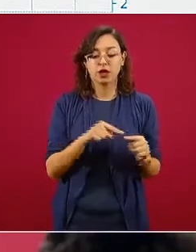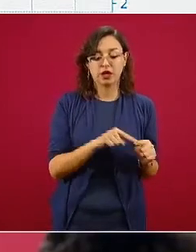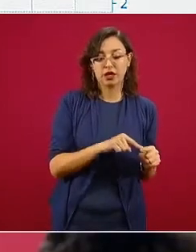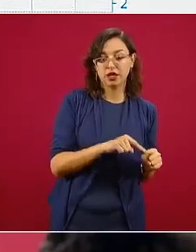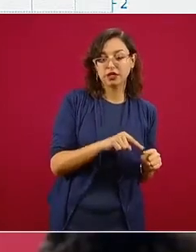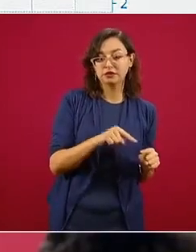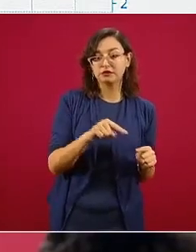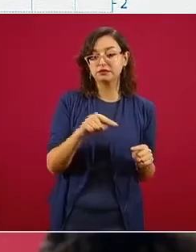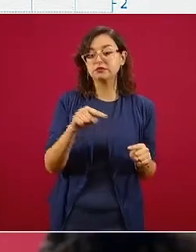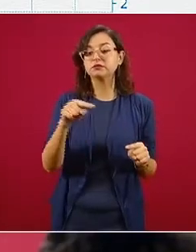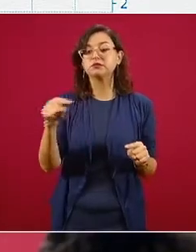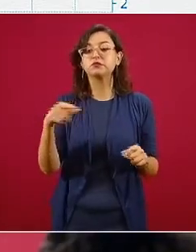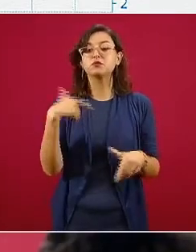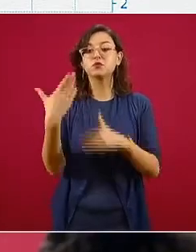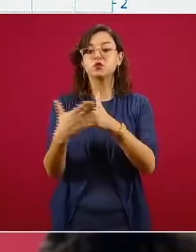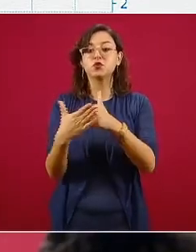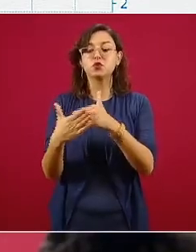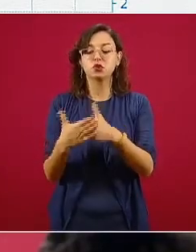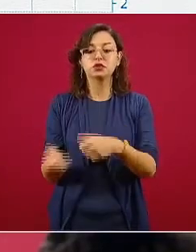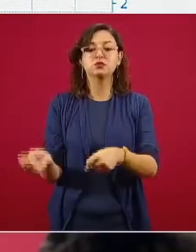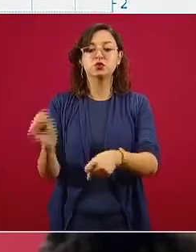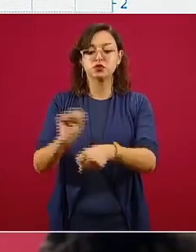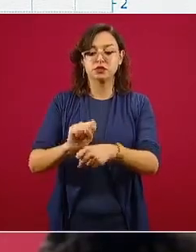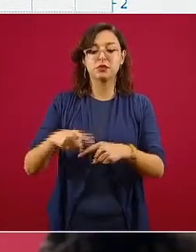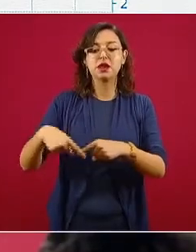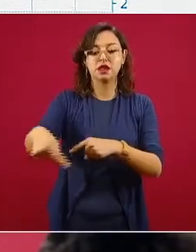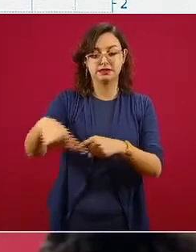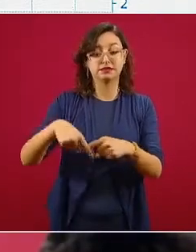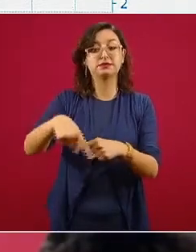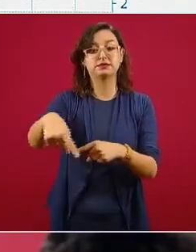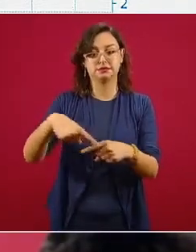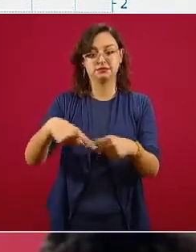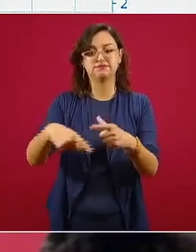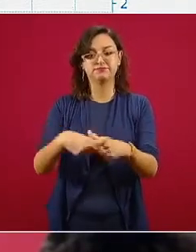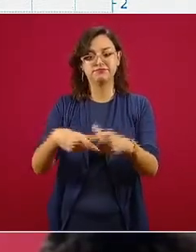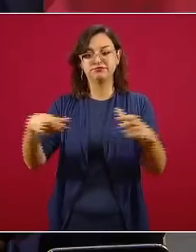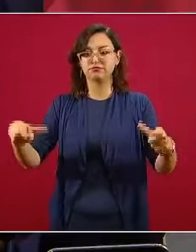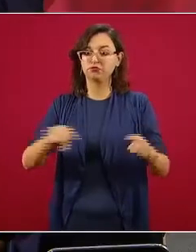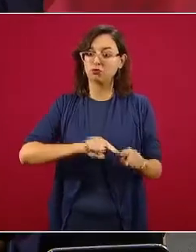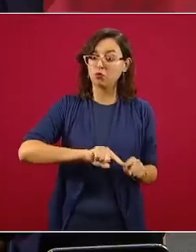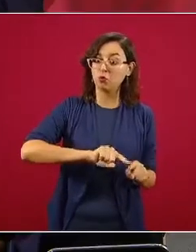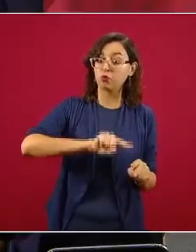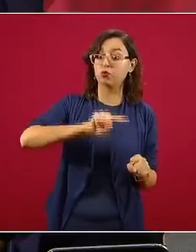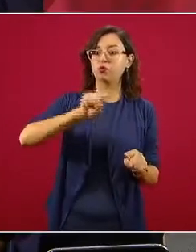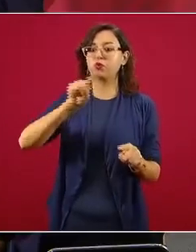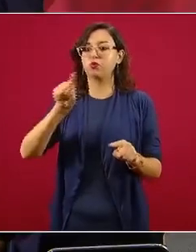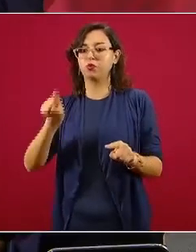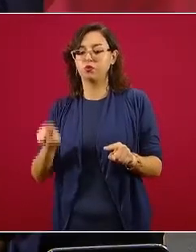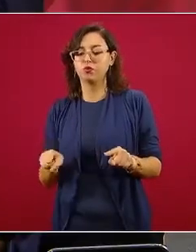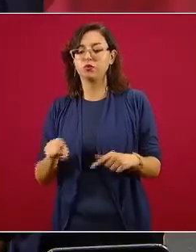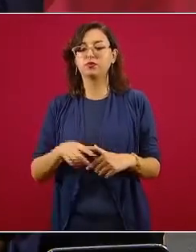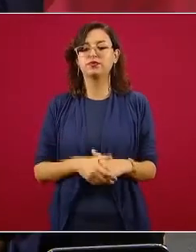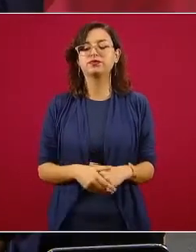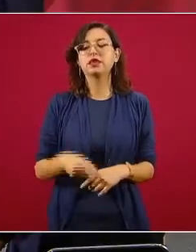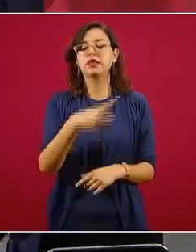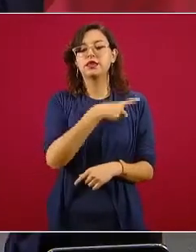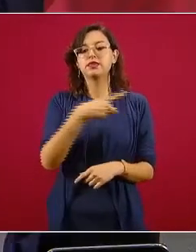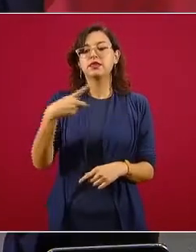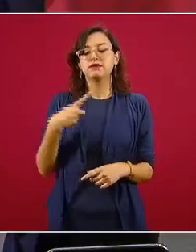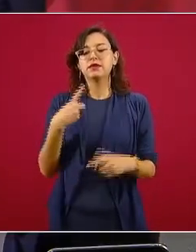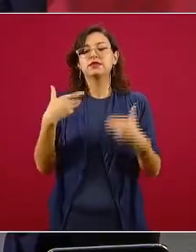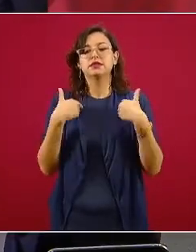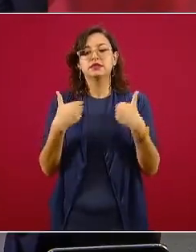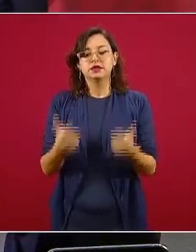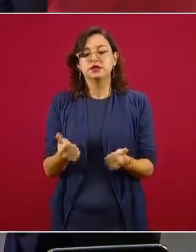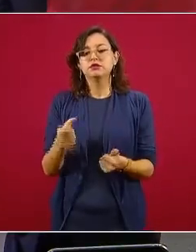predice ocurrirá en las siguientes semanas. Y para interpretar correctamente esta gráfica es importante que todo